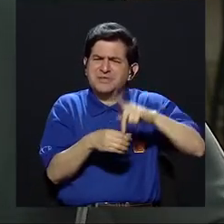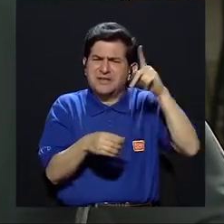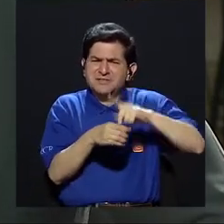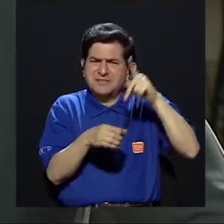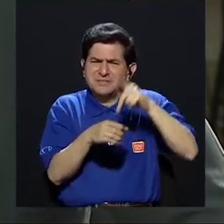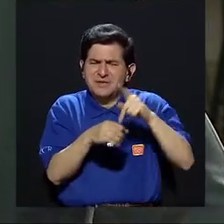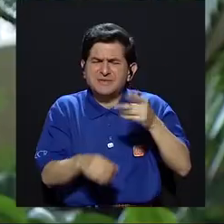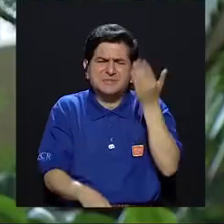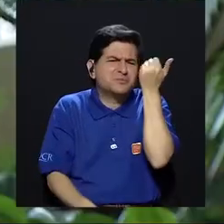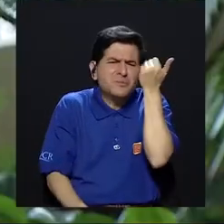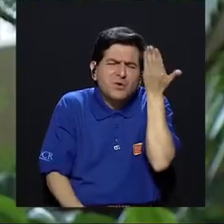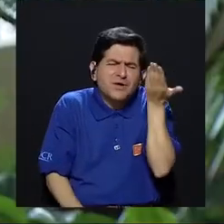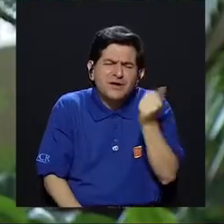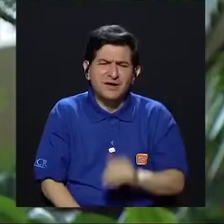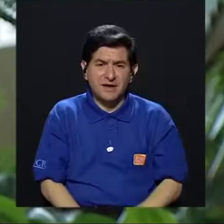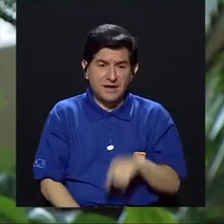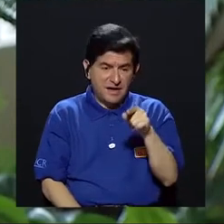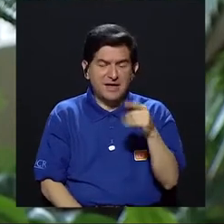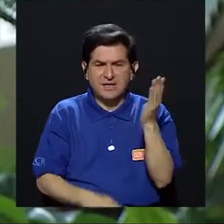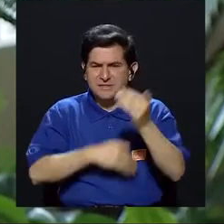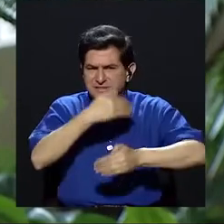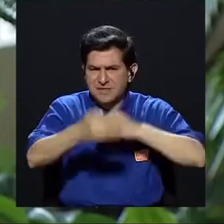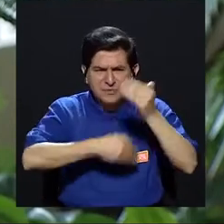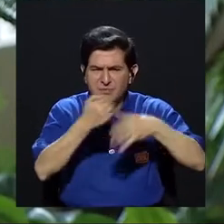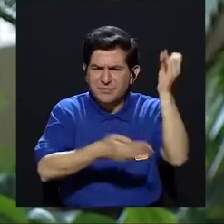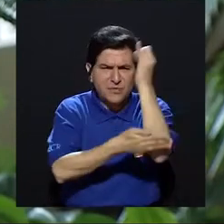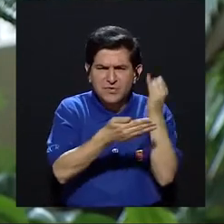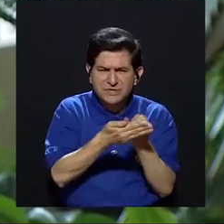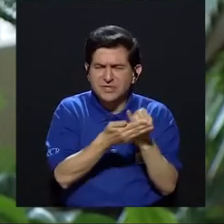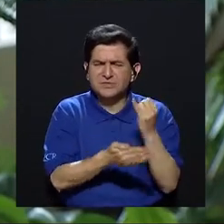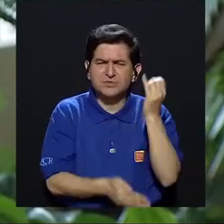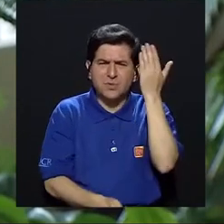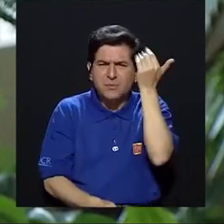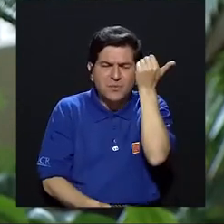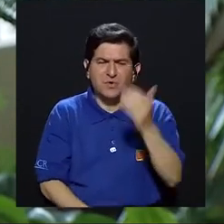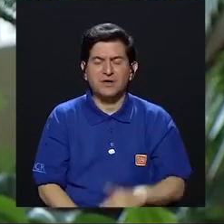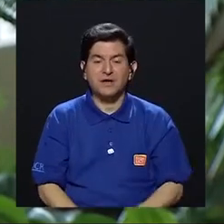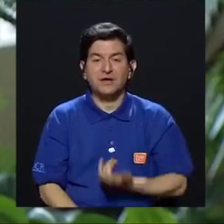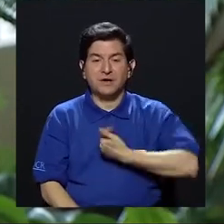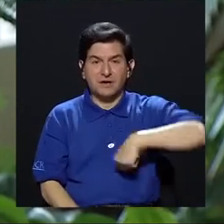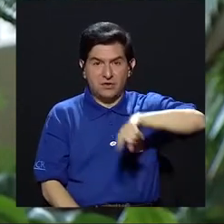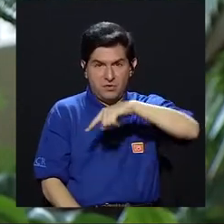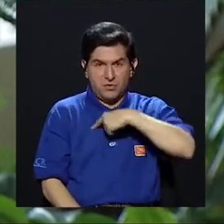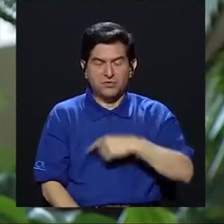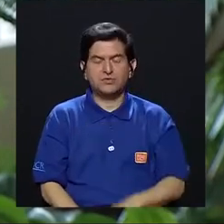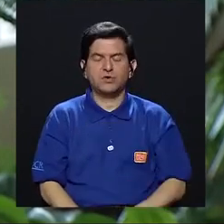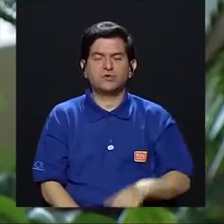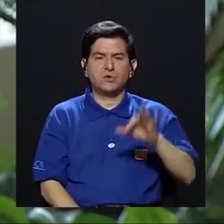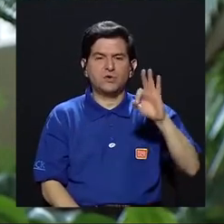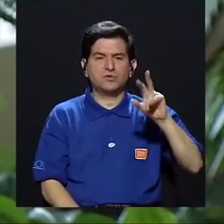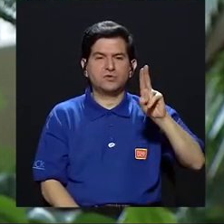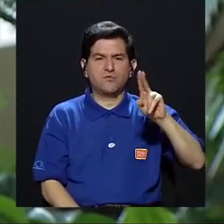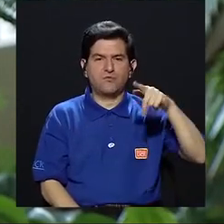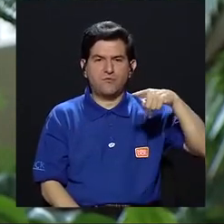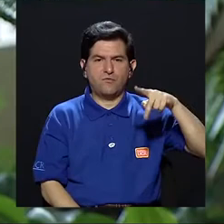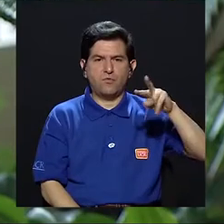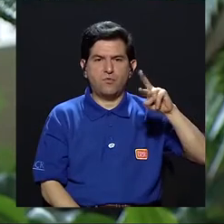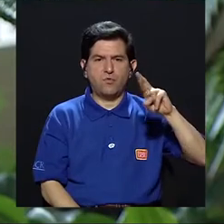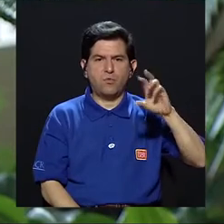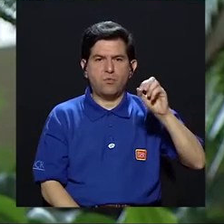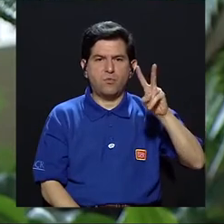esta, sí, de este paso del diseño y la construcción? Sí, nosotros desde FUPROVI creemos que